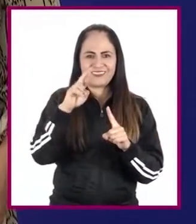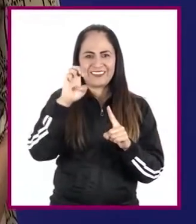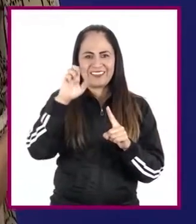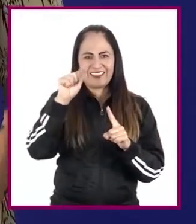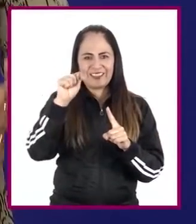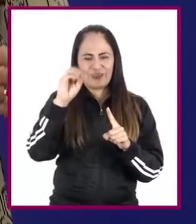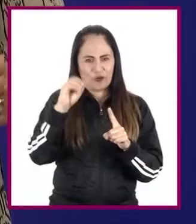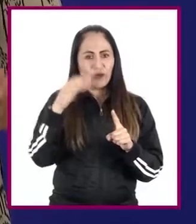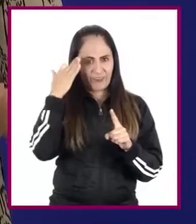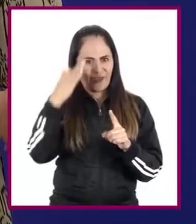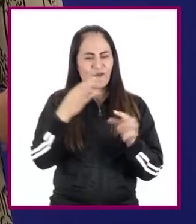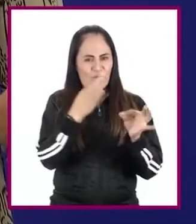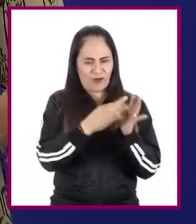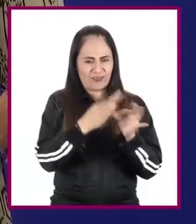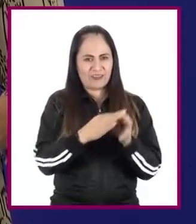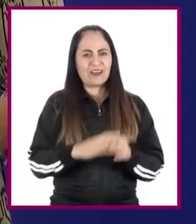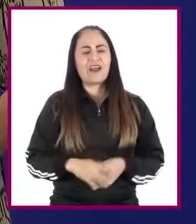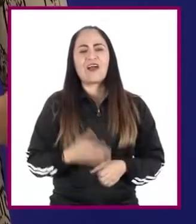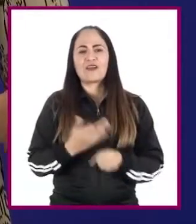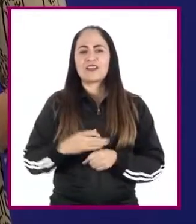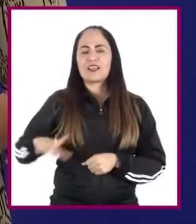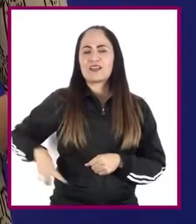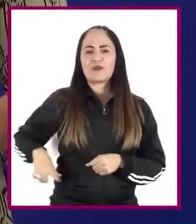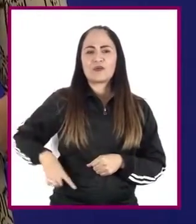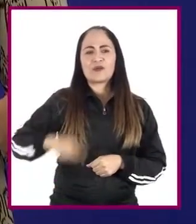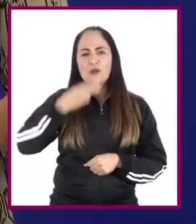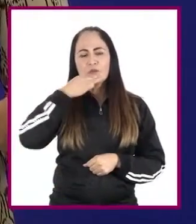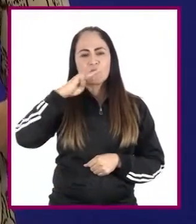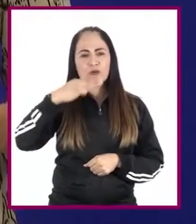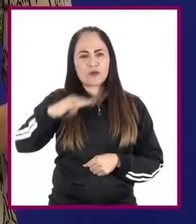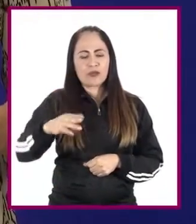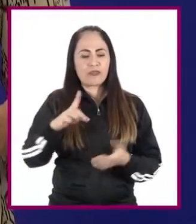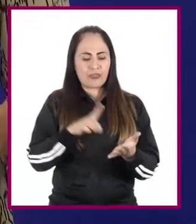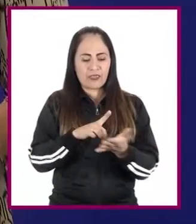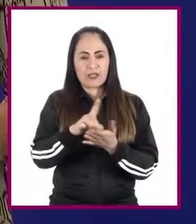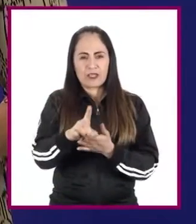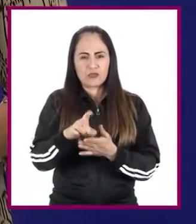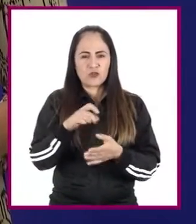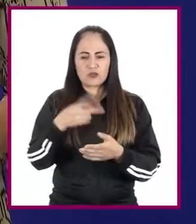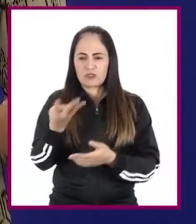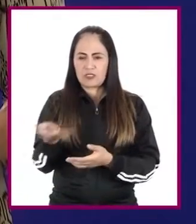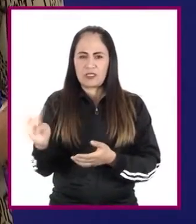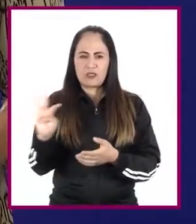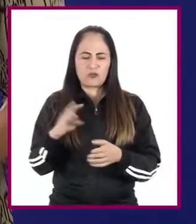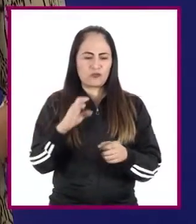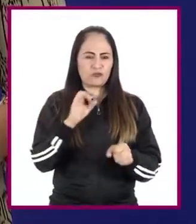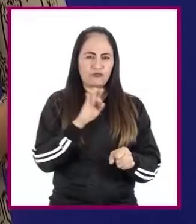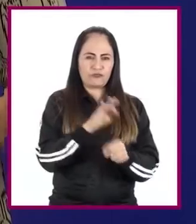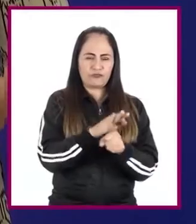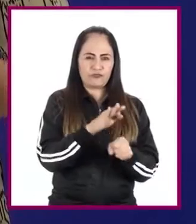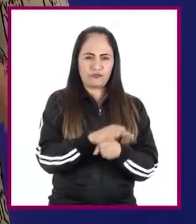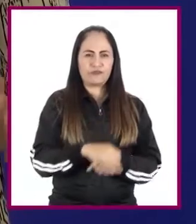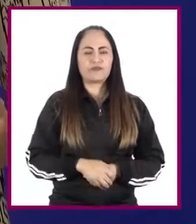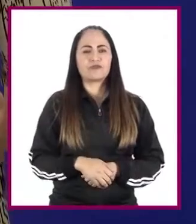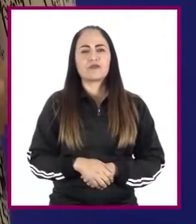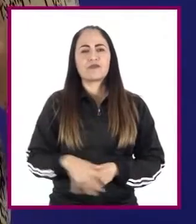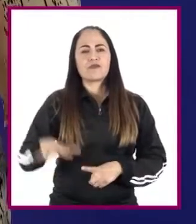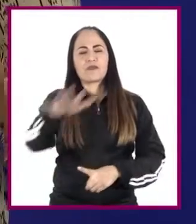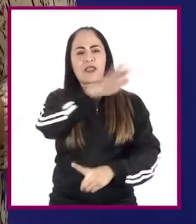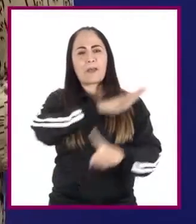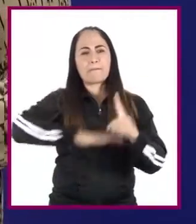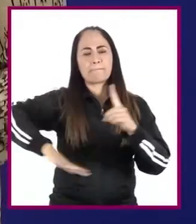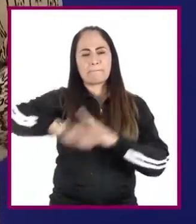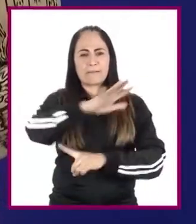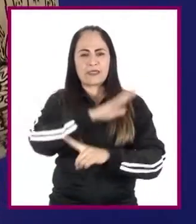mucha atención al audio de la campaña oficial Defensores de los Derechos, que lleva por nombre Medio Ambiente y fue difundida por